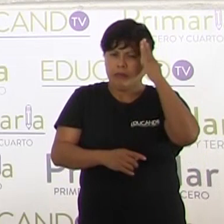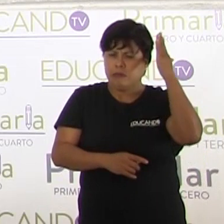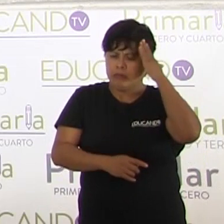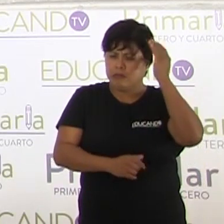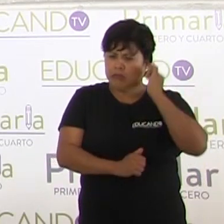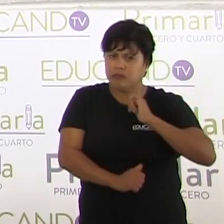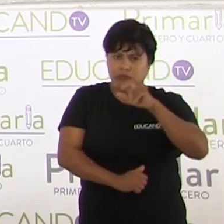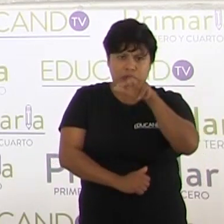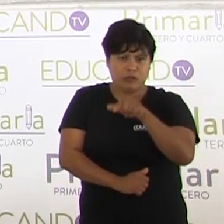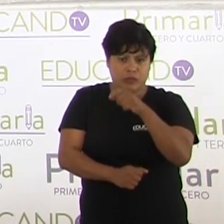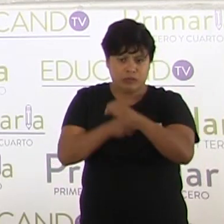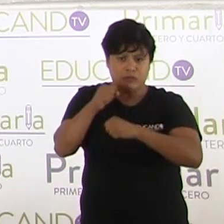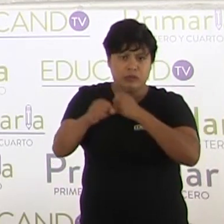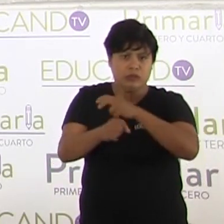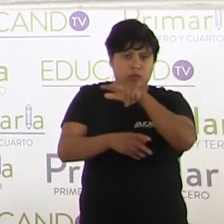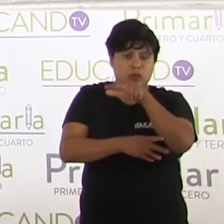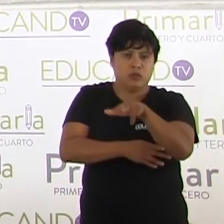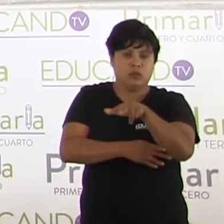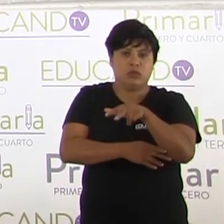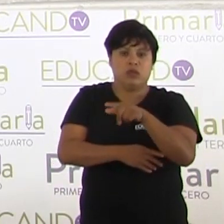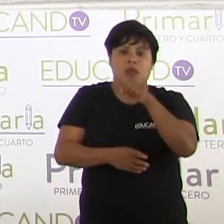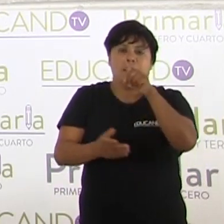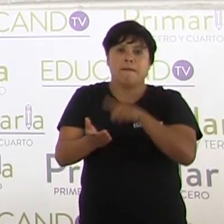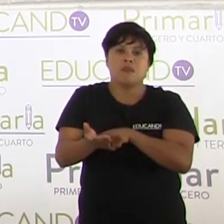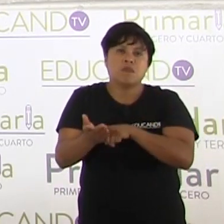principalmente en